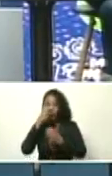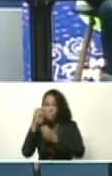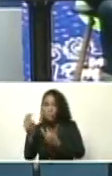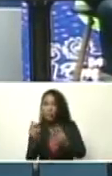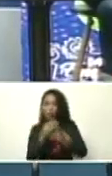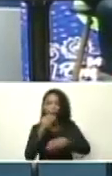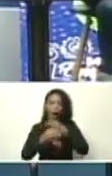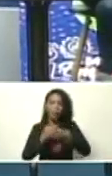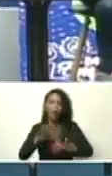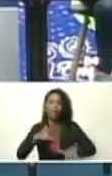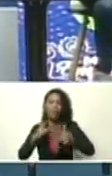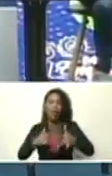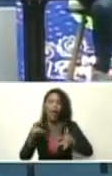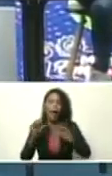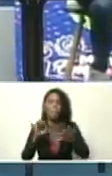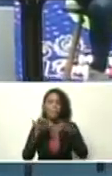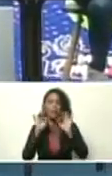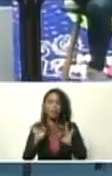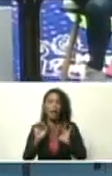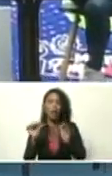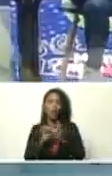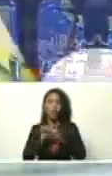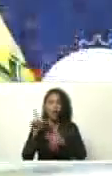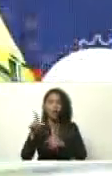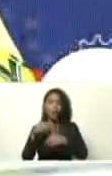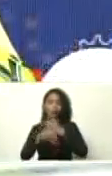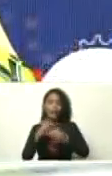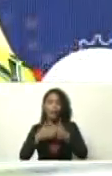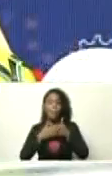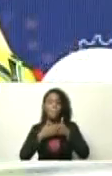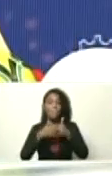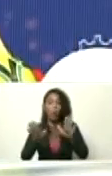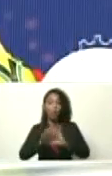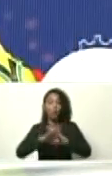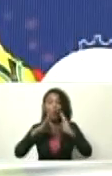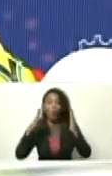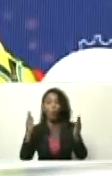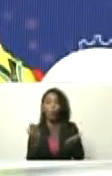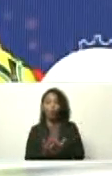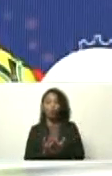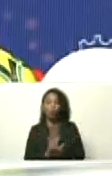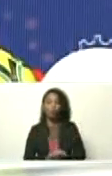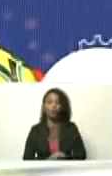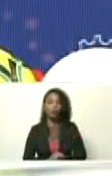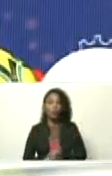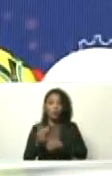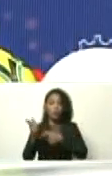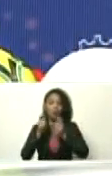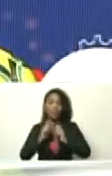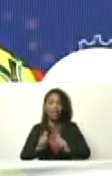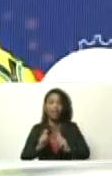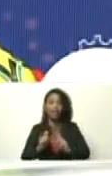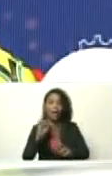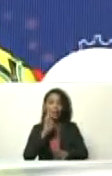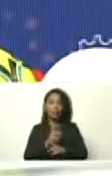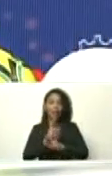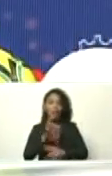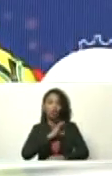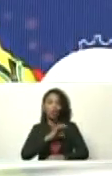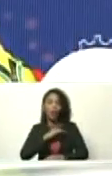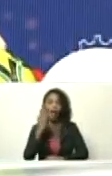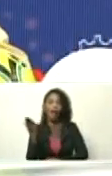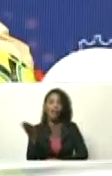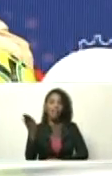que hagamos un evento especial donde ellos quieren lanzarla al mundo. Se trata de la red social